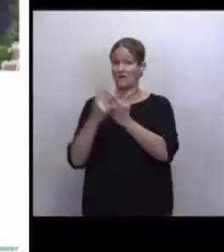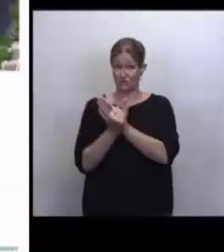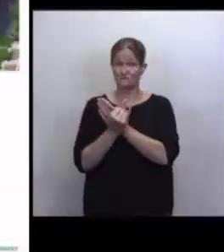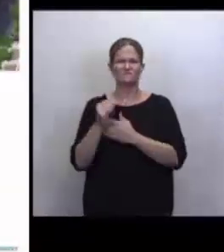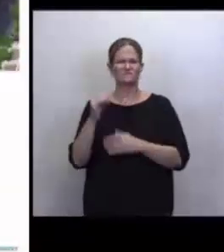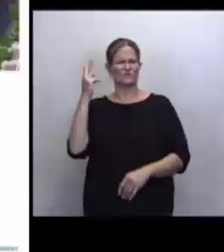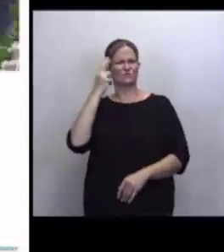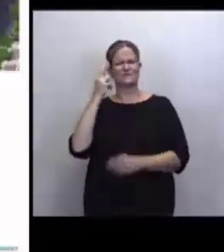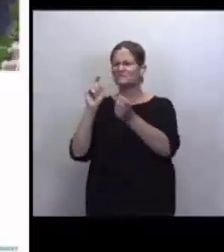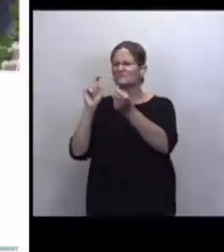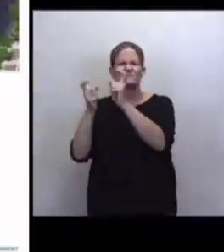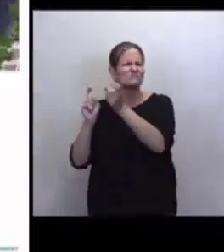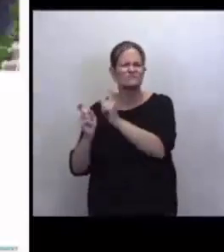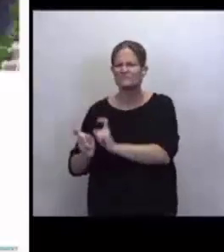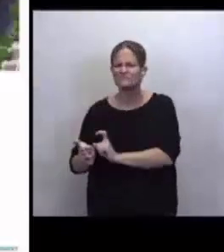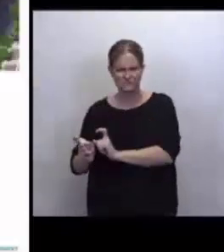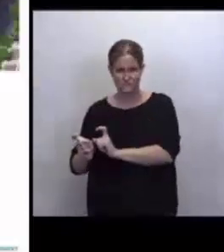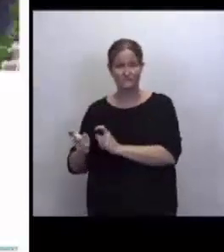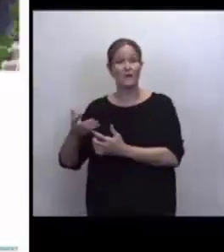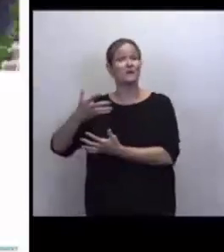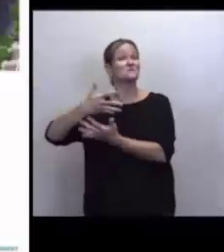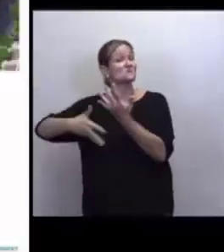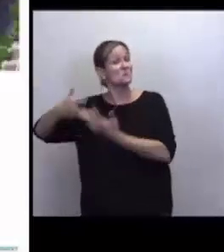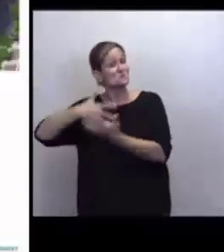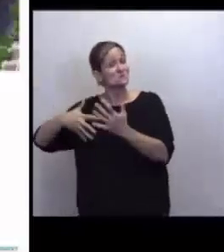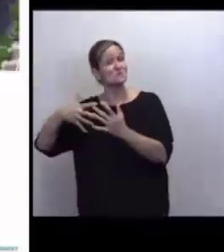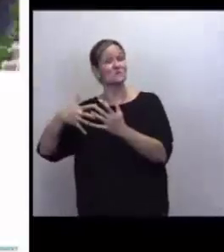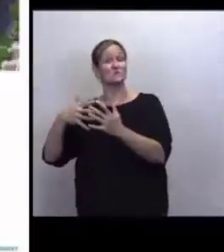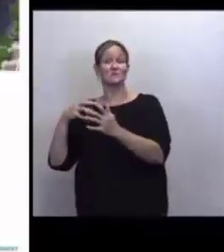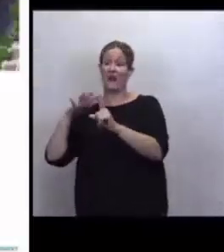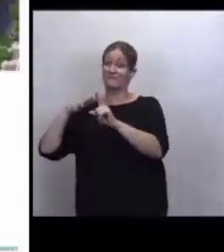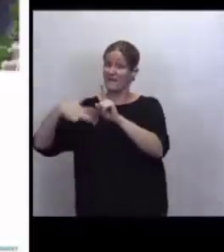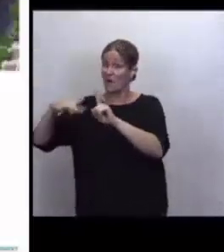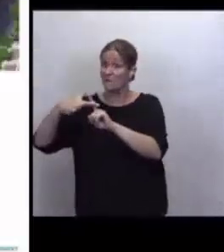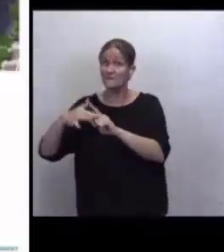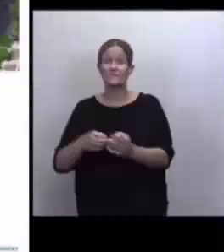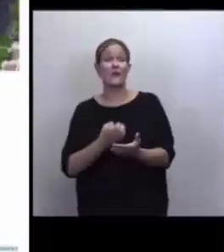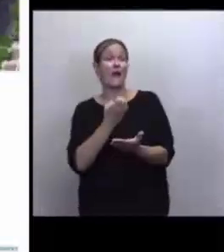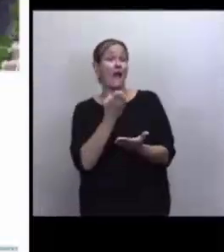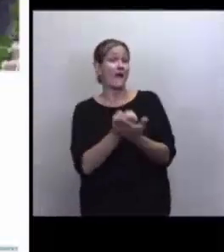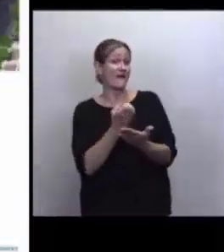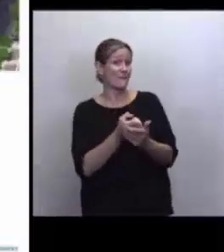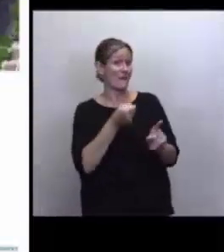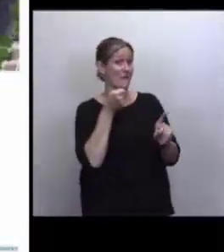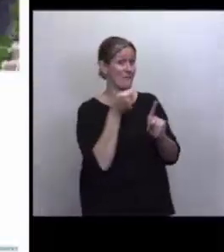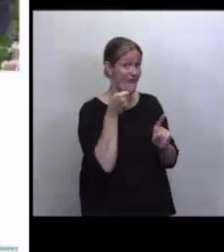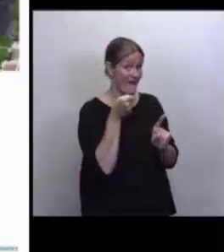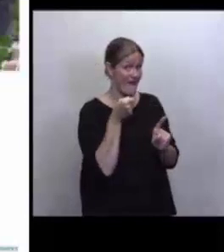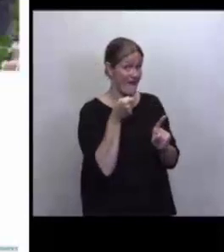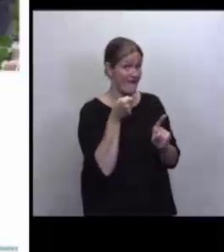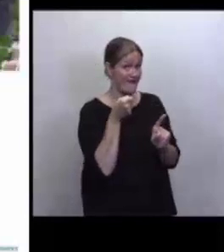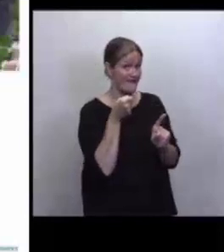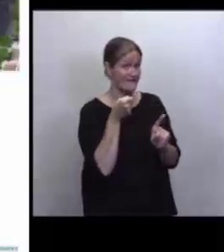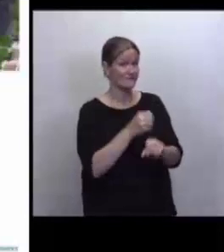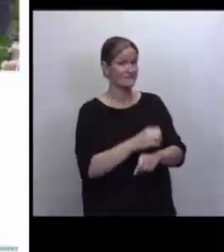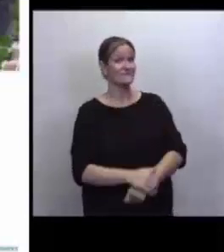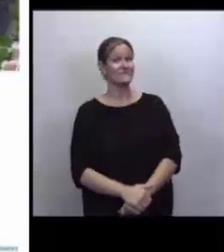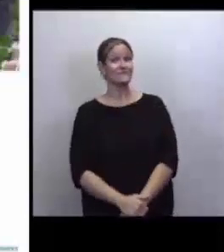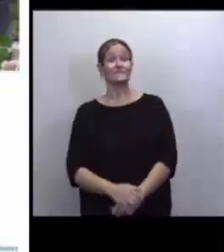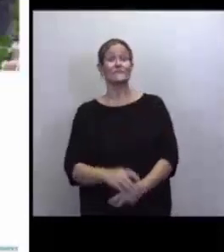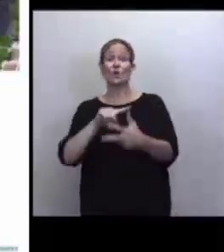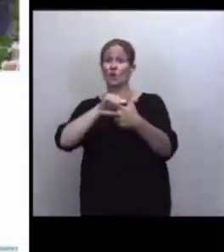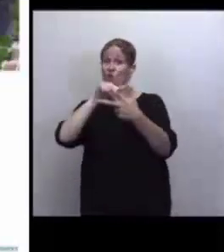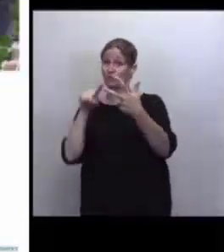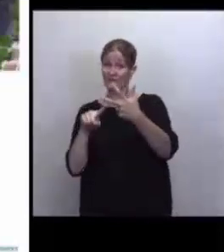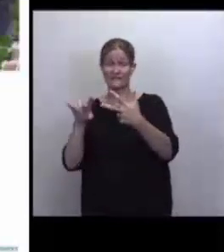El DEIS documenta la evaluación de las alternativas razonables del proyecto y los efectos sociales, económicos